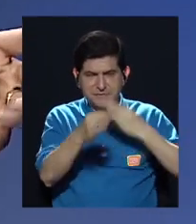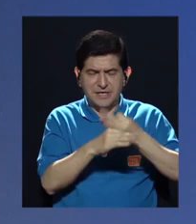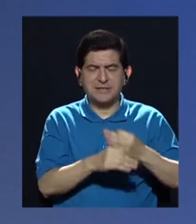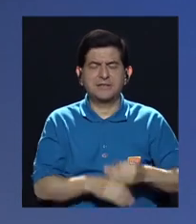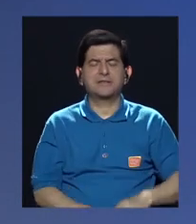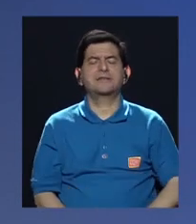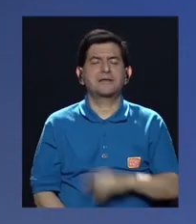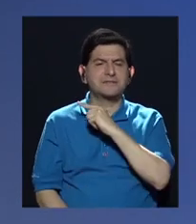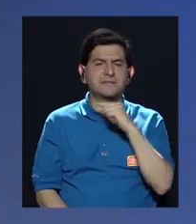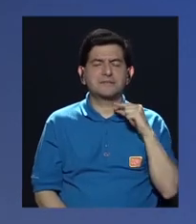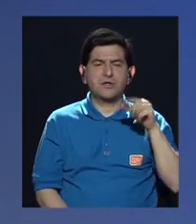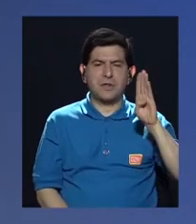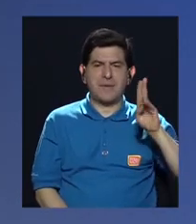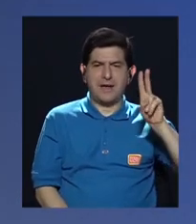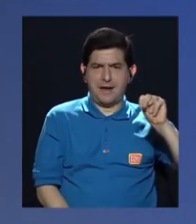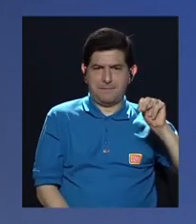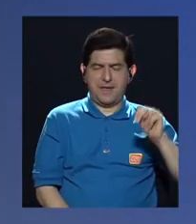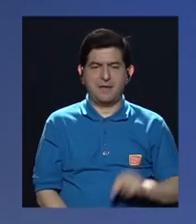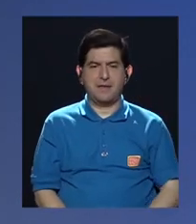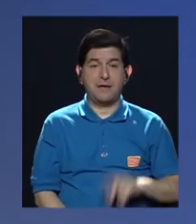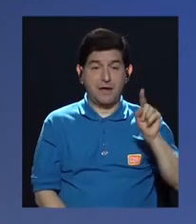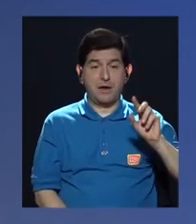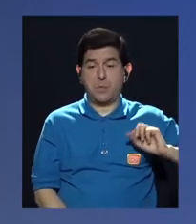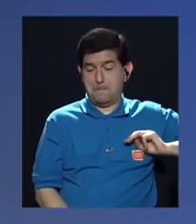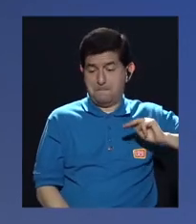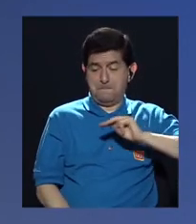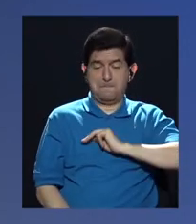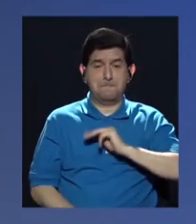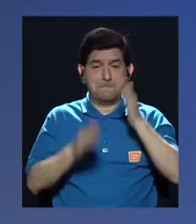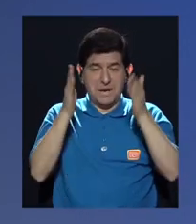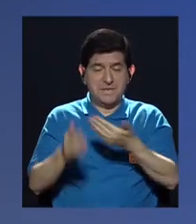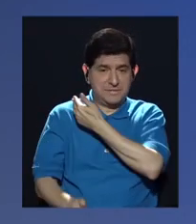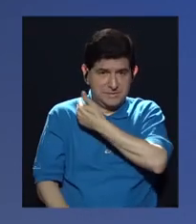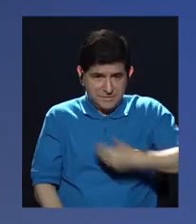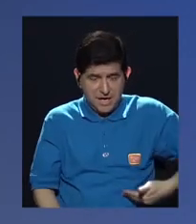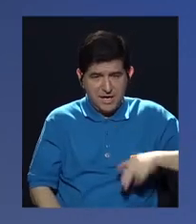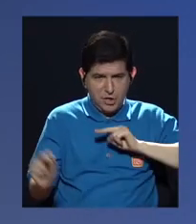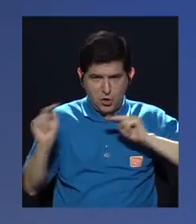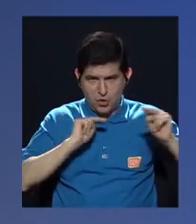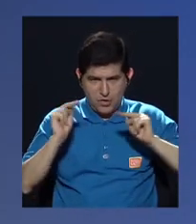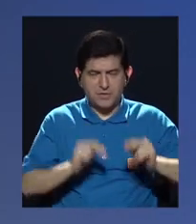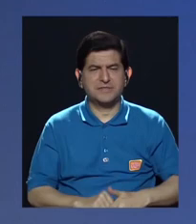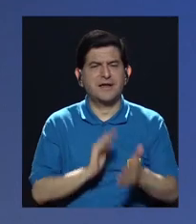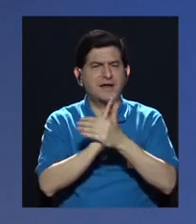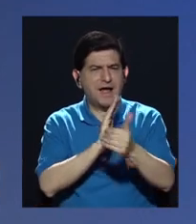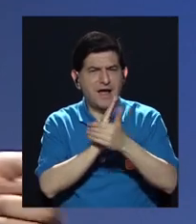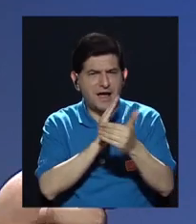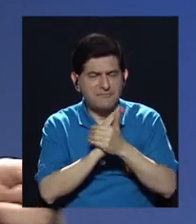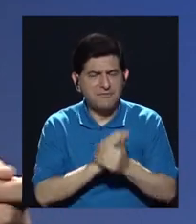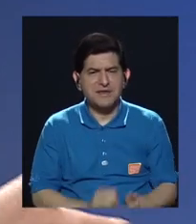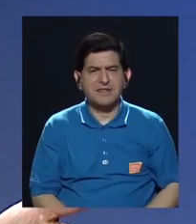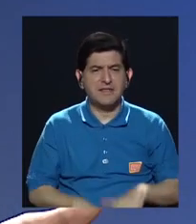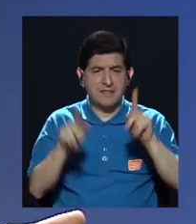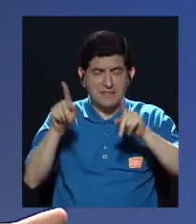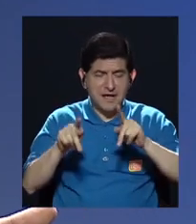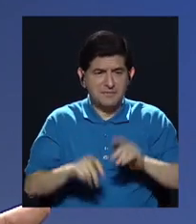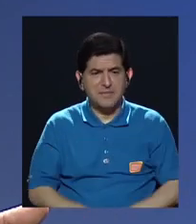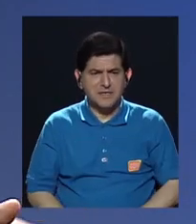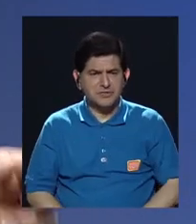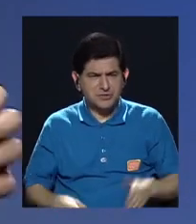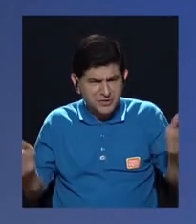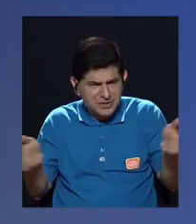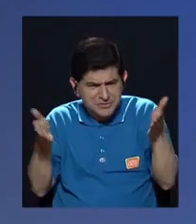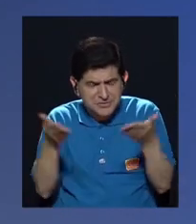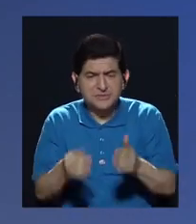como el padre Benjamín Núñez en un ministerio de la presidencia que sepa negociar, que tenga la capacidad de mover a unos y a